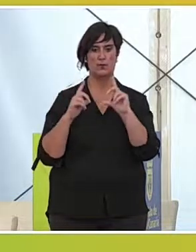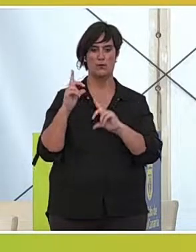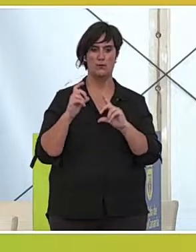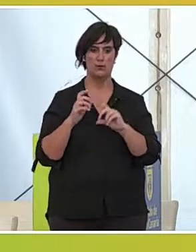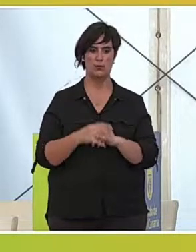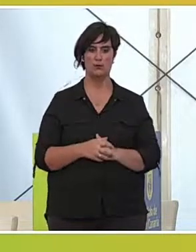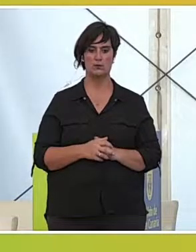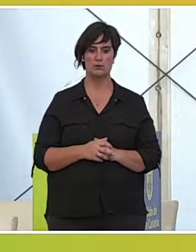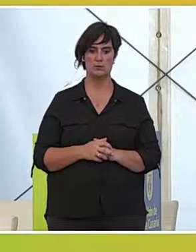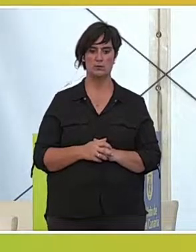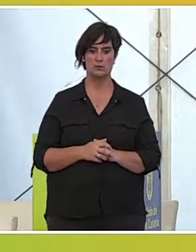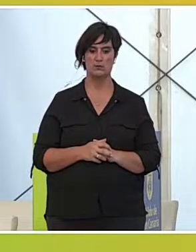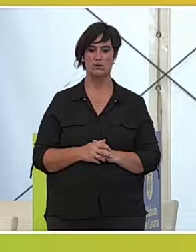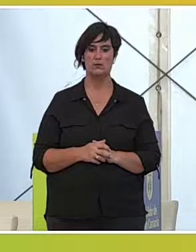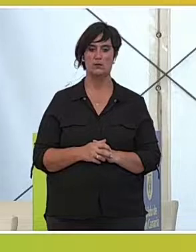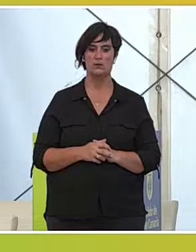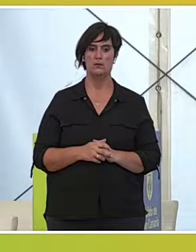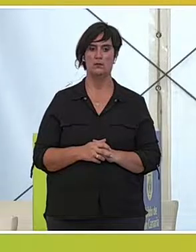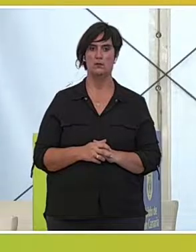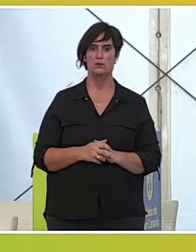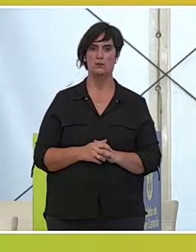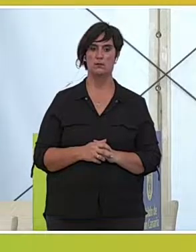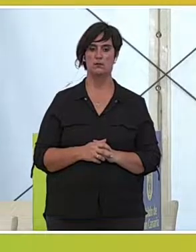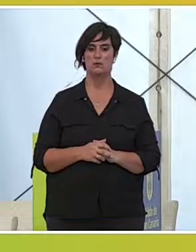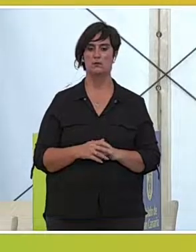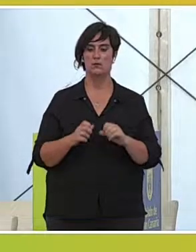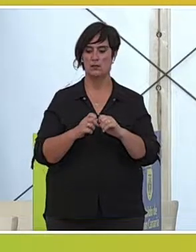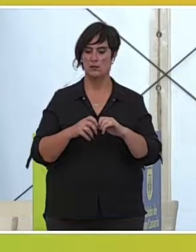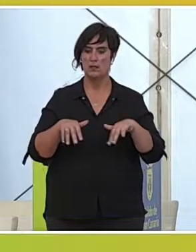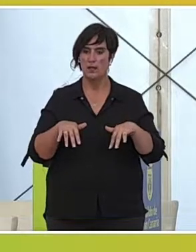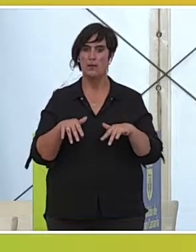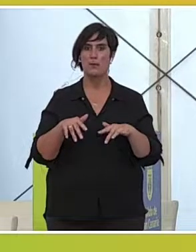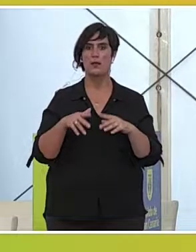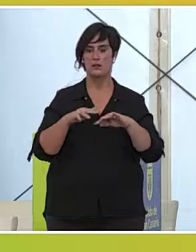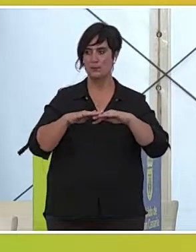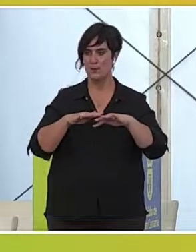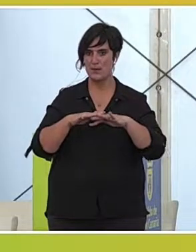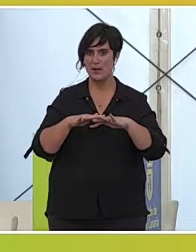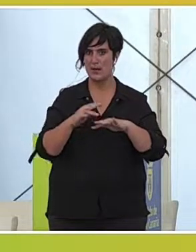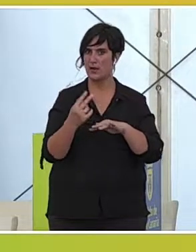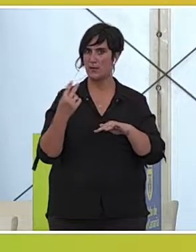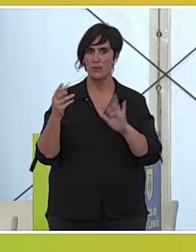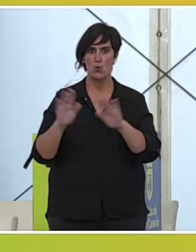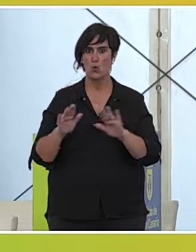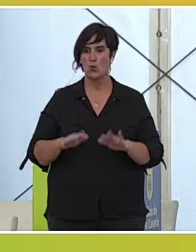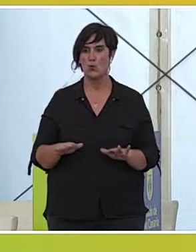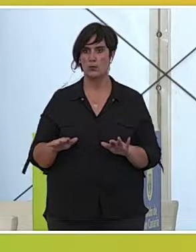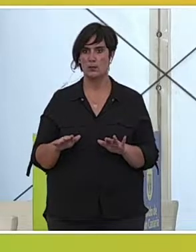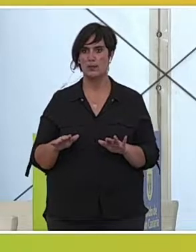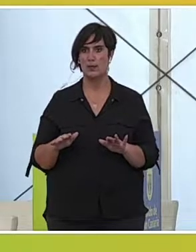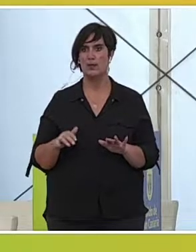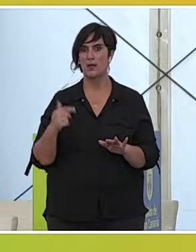pues, el esquema, las membranas. La última se ve cómo se produce